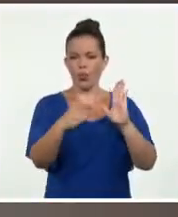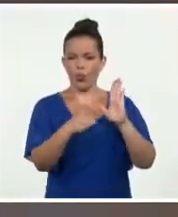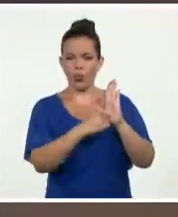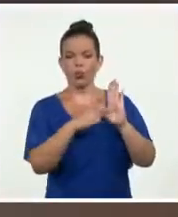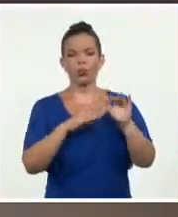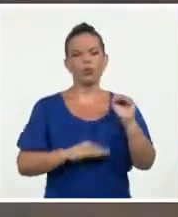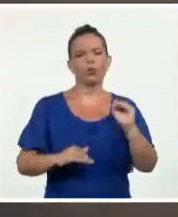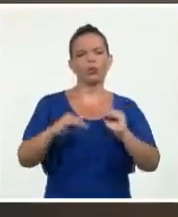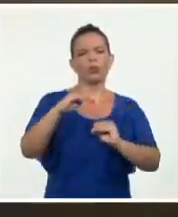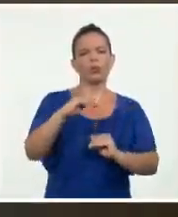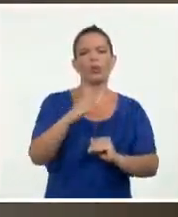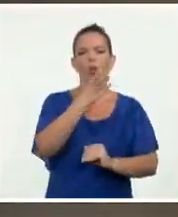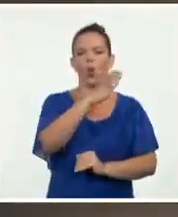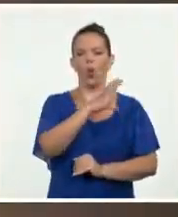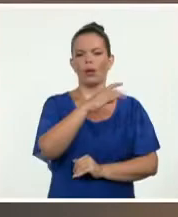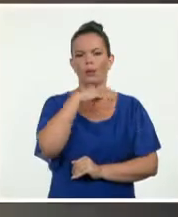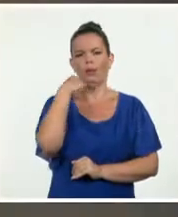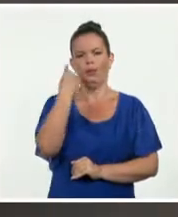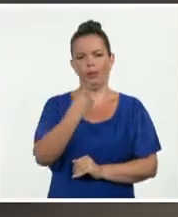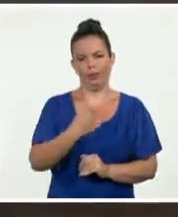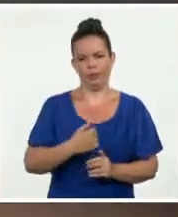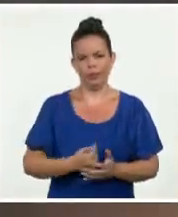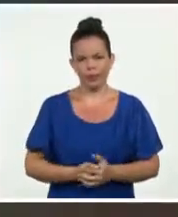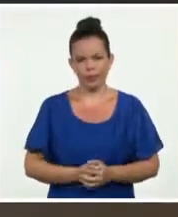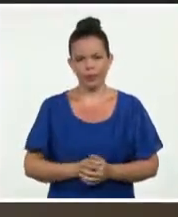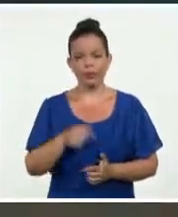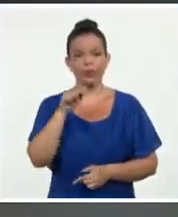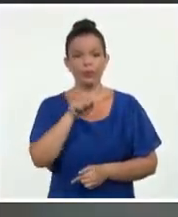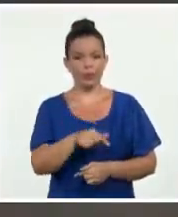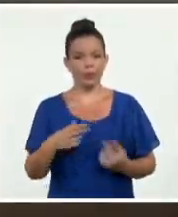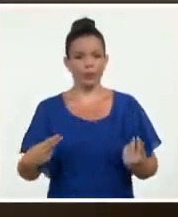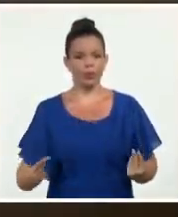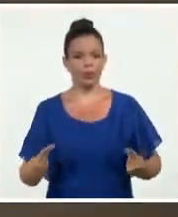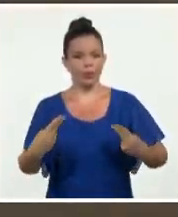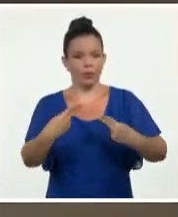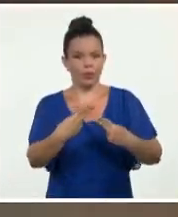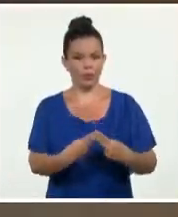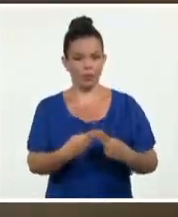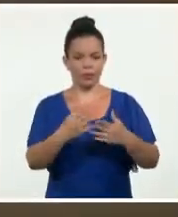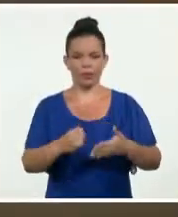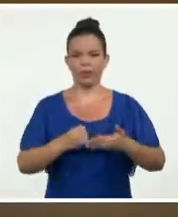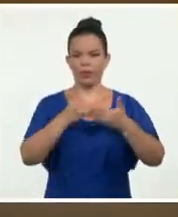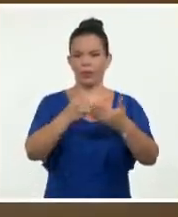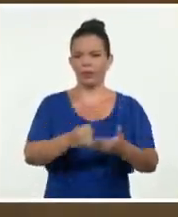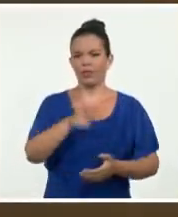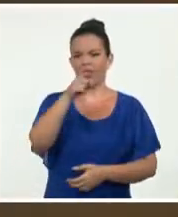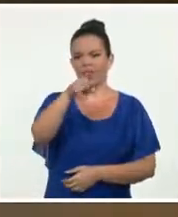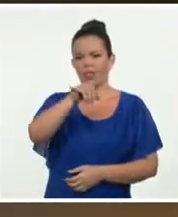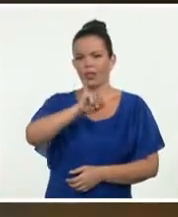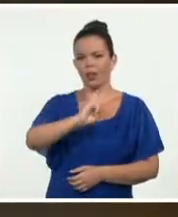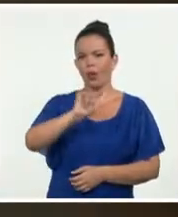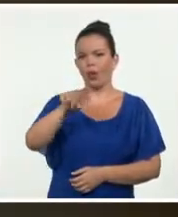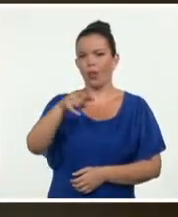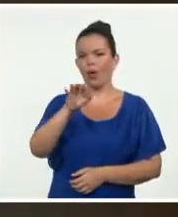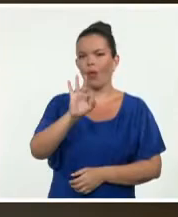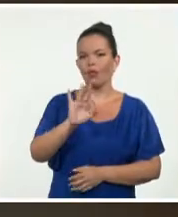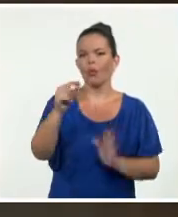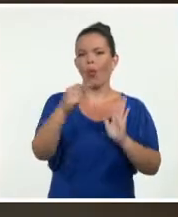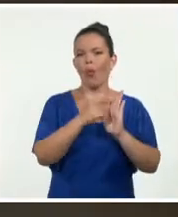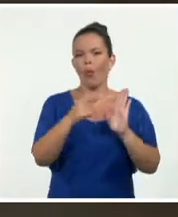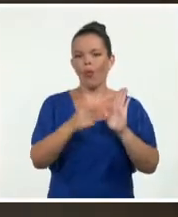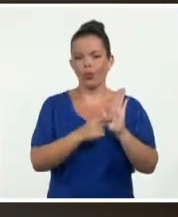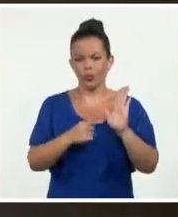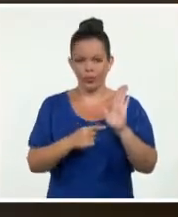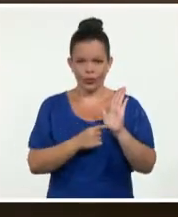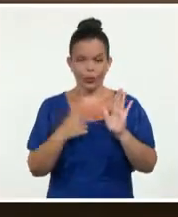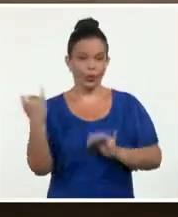al colombiano Esteban Valderrama. Este desempeño valió a Omar para agregar 16,8 puntos a su coeficiente Elo.